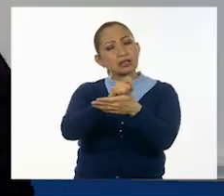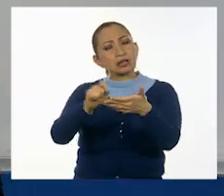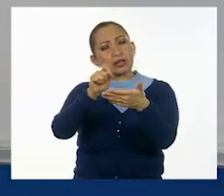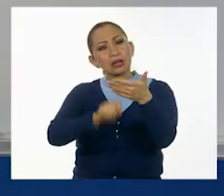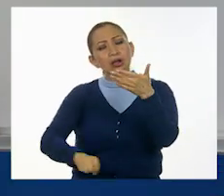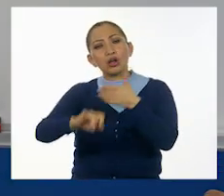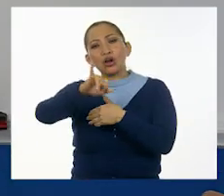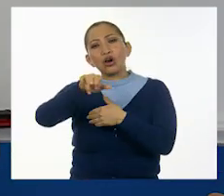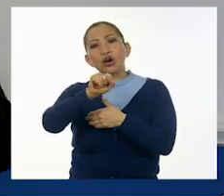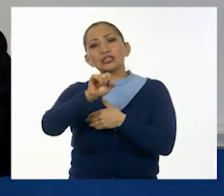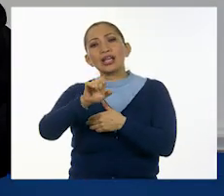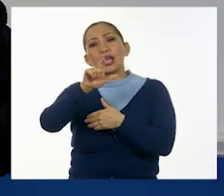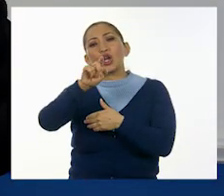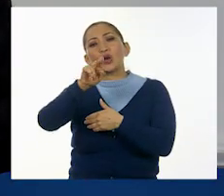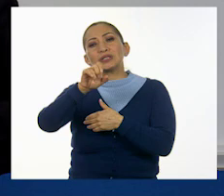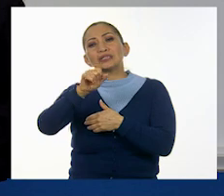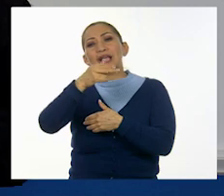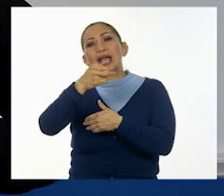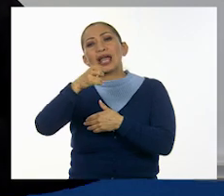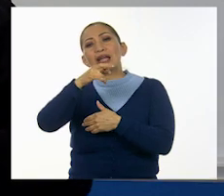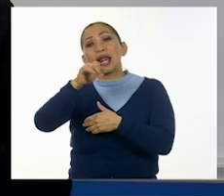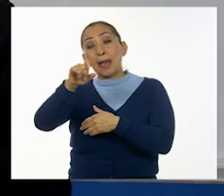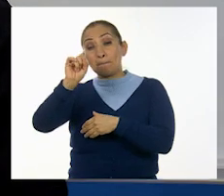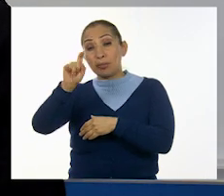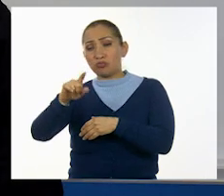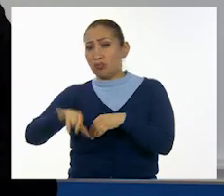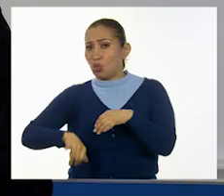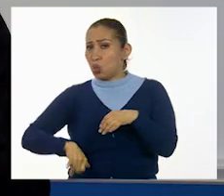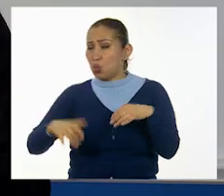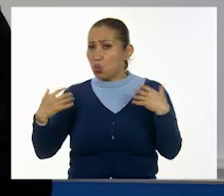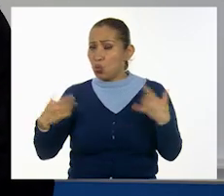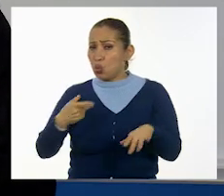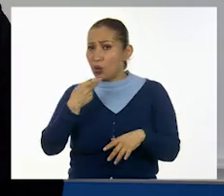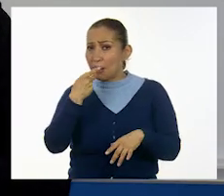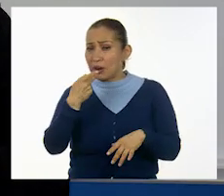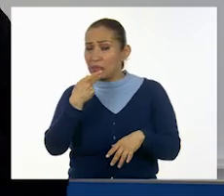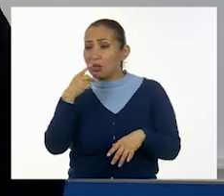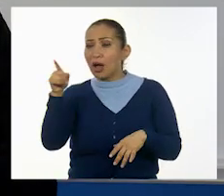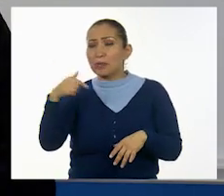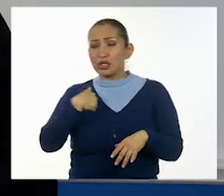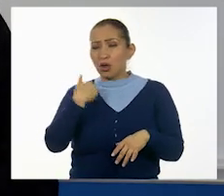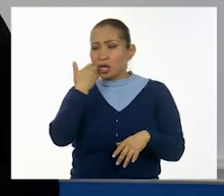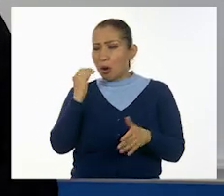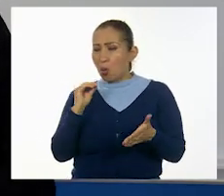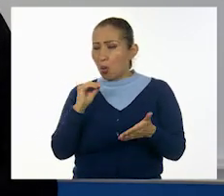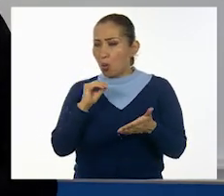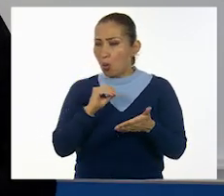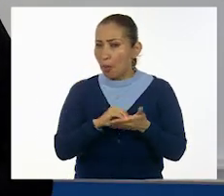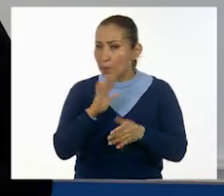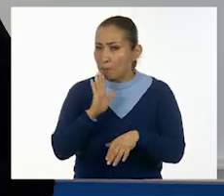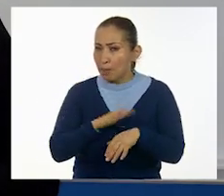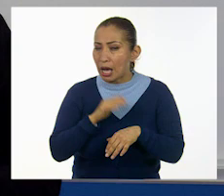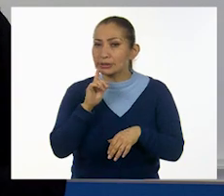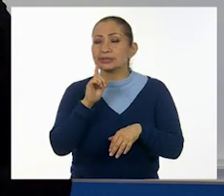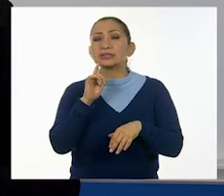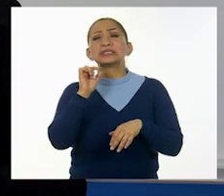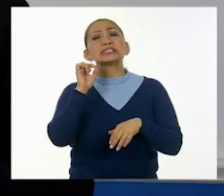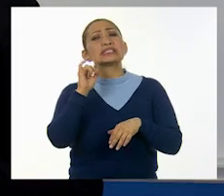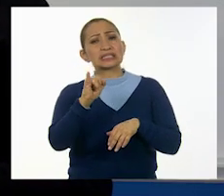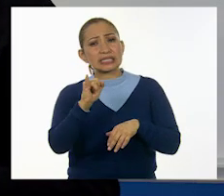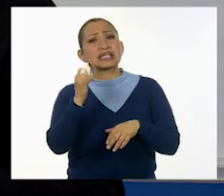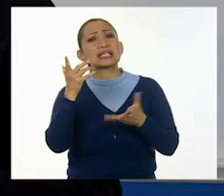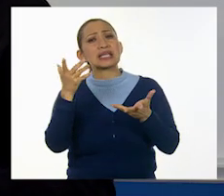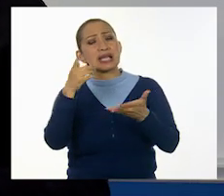Jorge Luis Herrera y me pareció muy interesante lo que estaba comentando. A mí me gustaría agregar algo que sí estaba